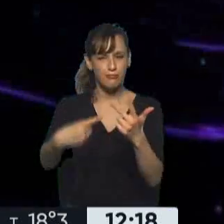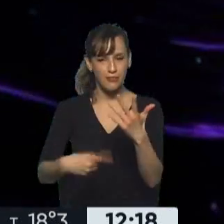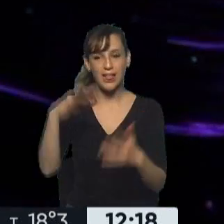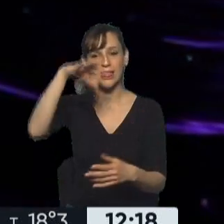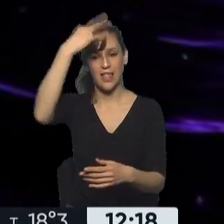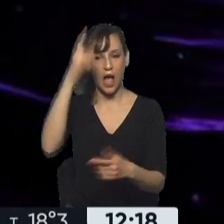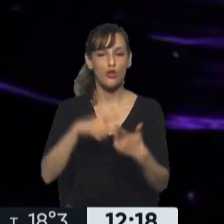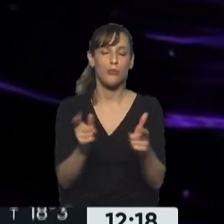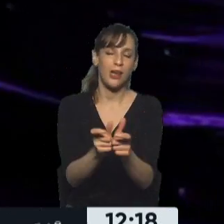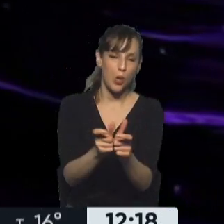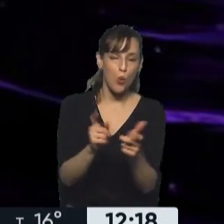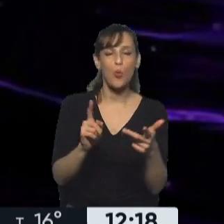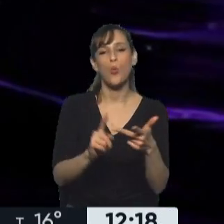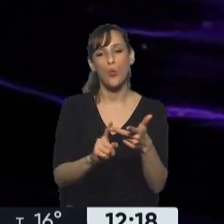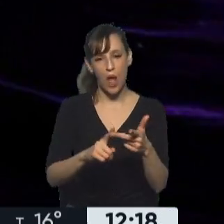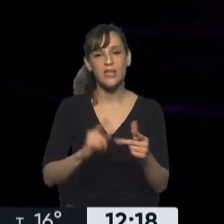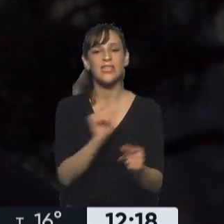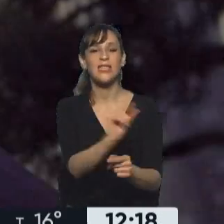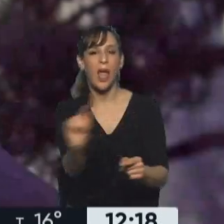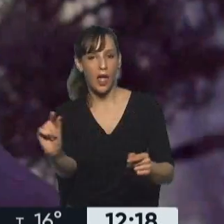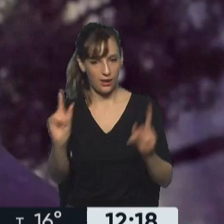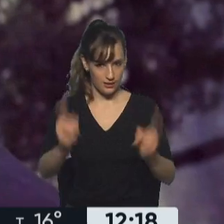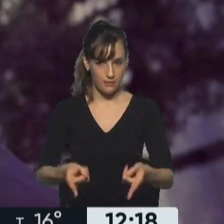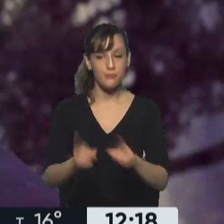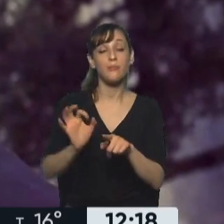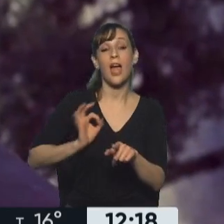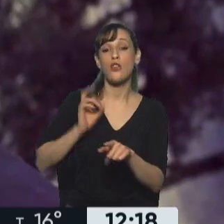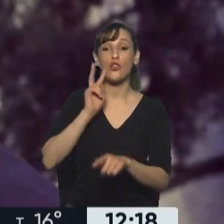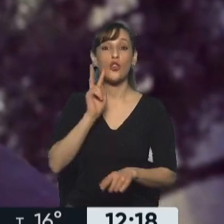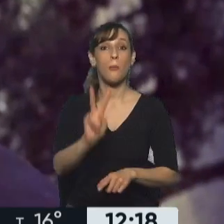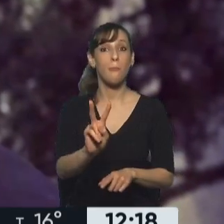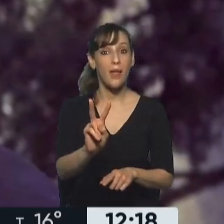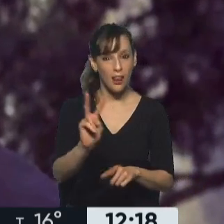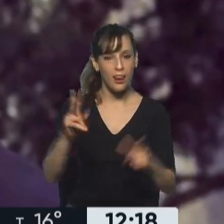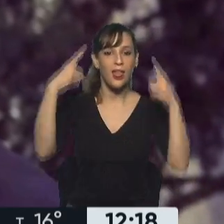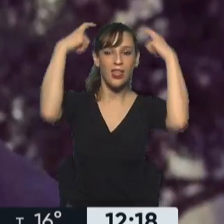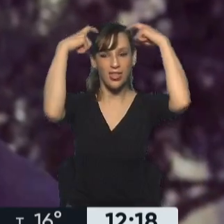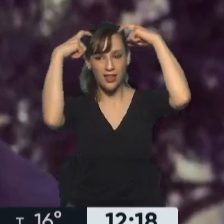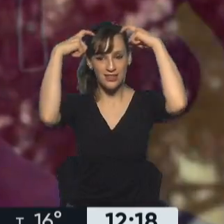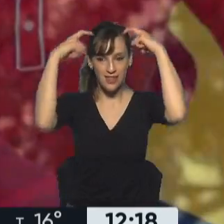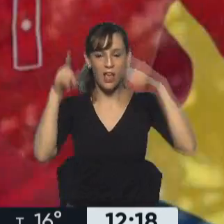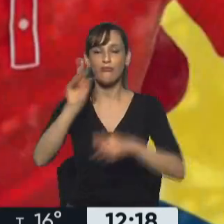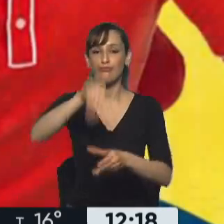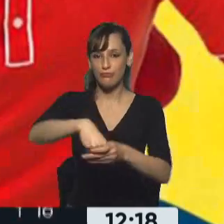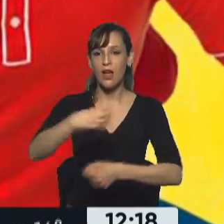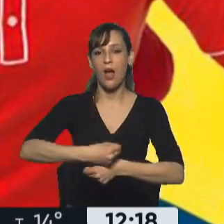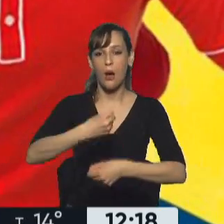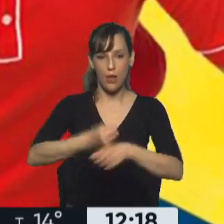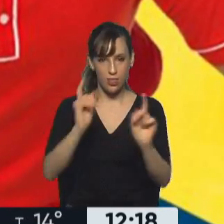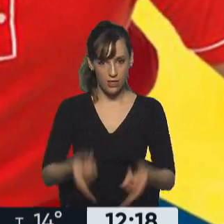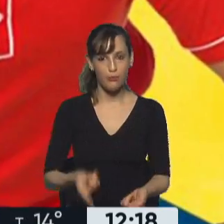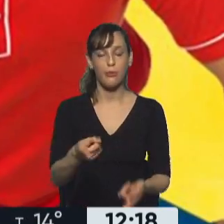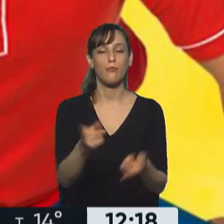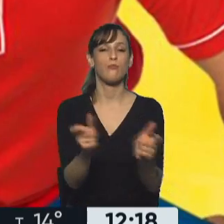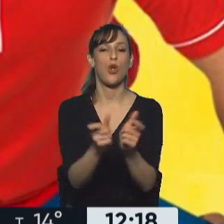teatro, películas y varias series de televisión. Allá por el año 2000, Disney Channel le abrió sus puertas y con el tiempo